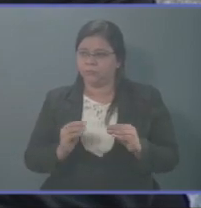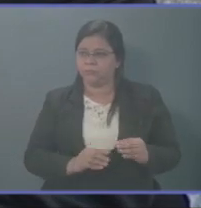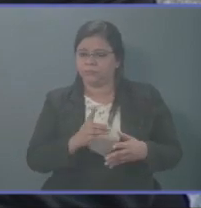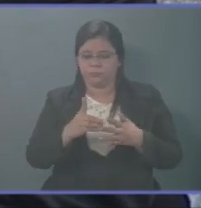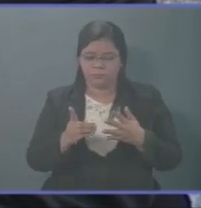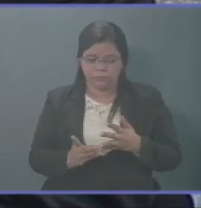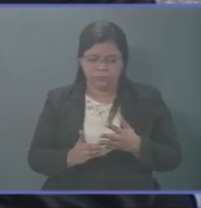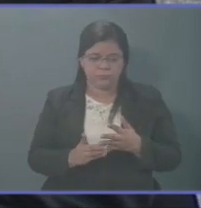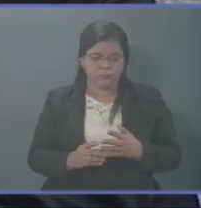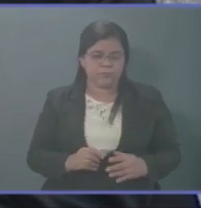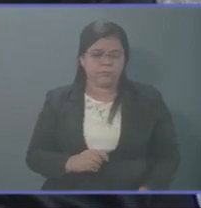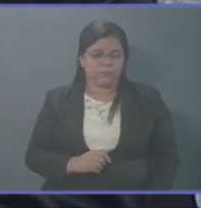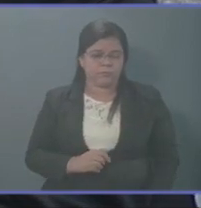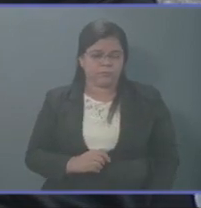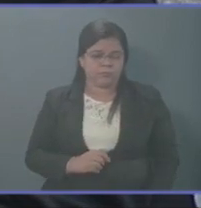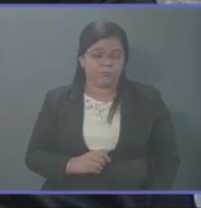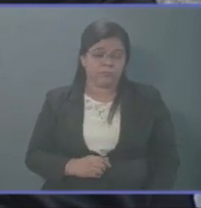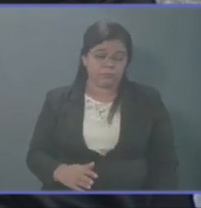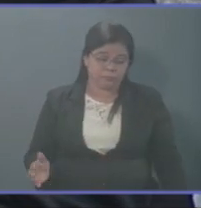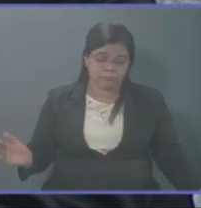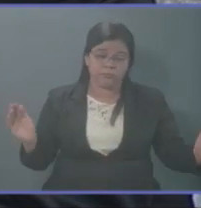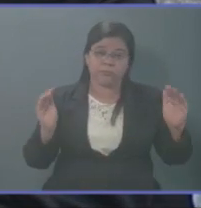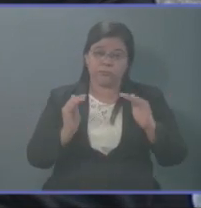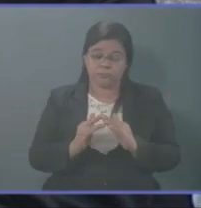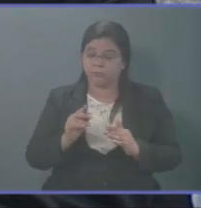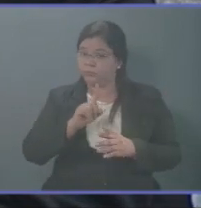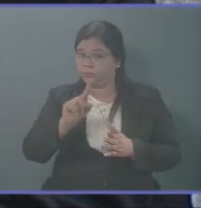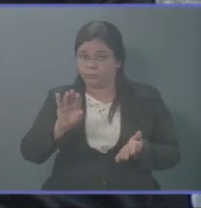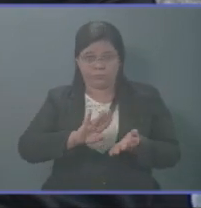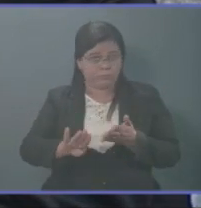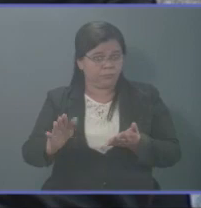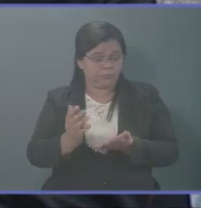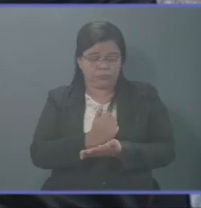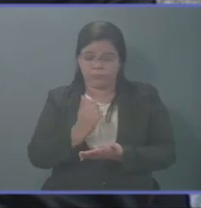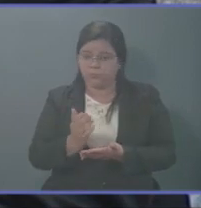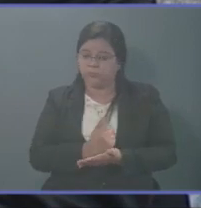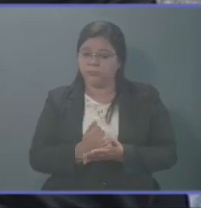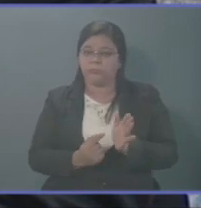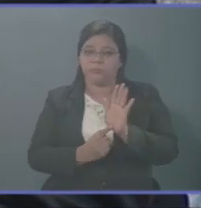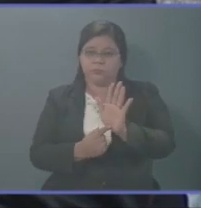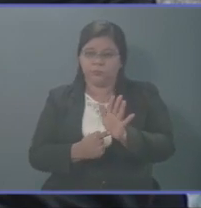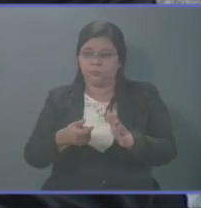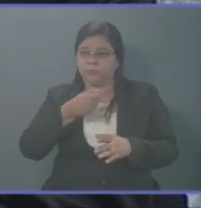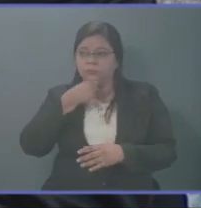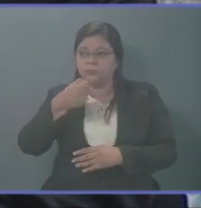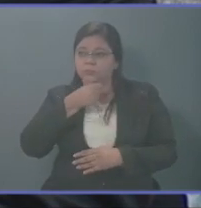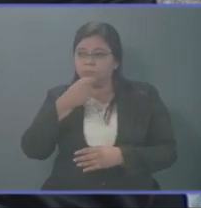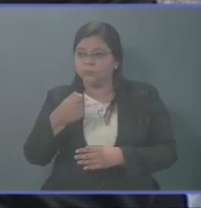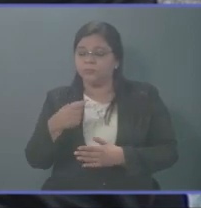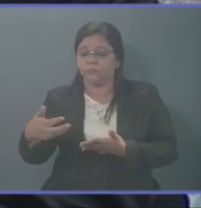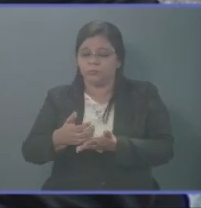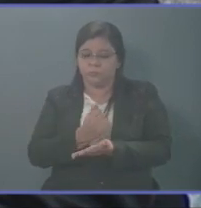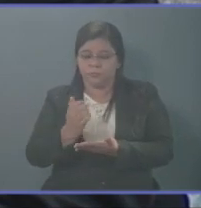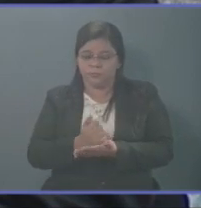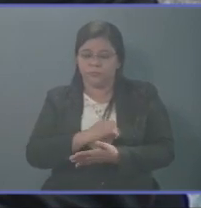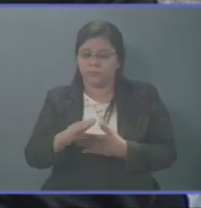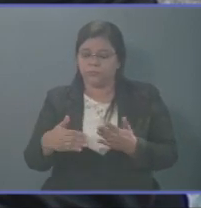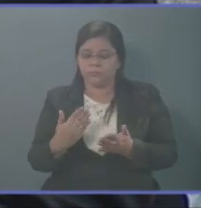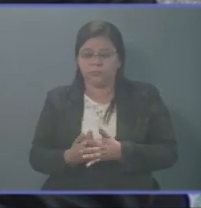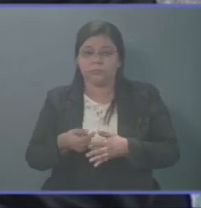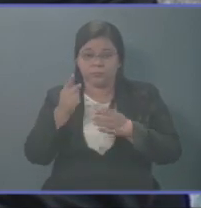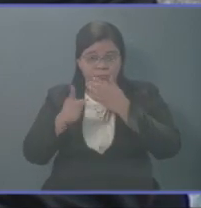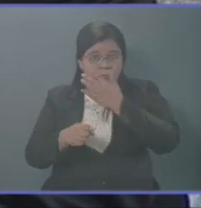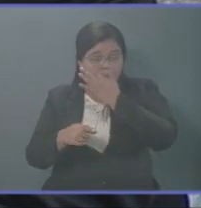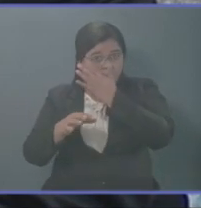presente decreto. Así también exonérase del pago de multas por la presentación de aquellos informes tributarios o cumplimientos de obligaciones